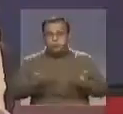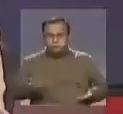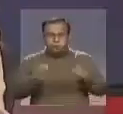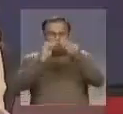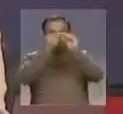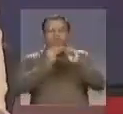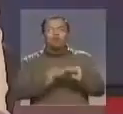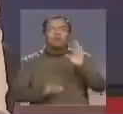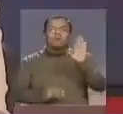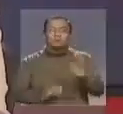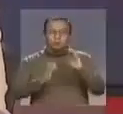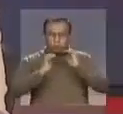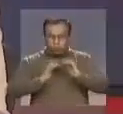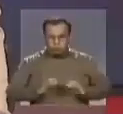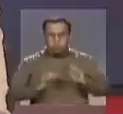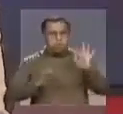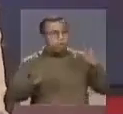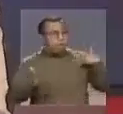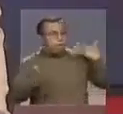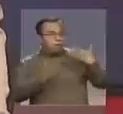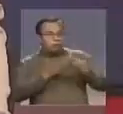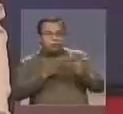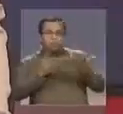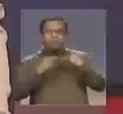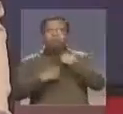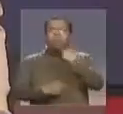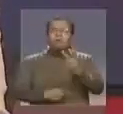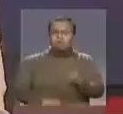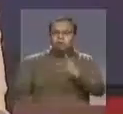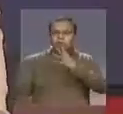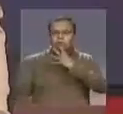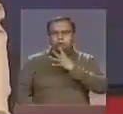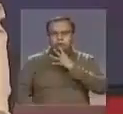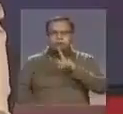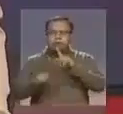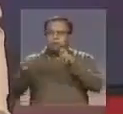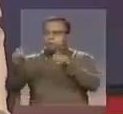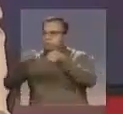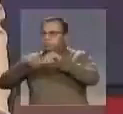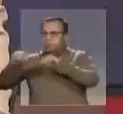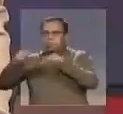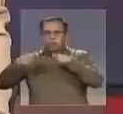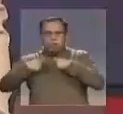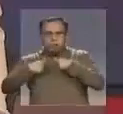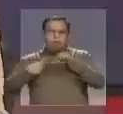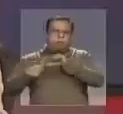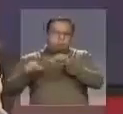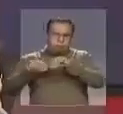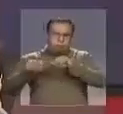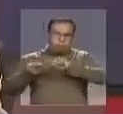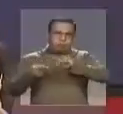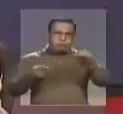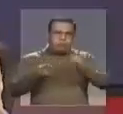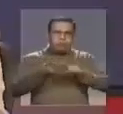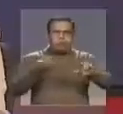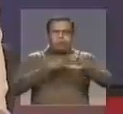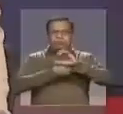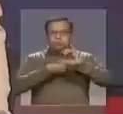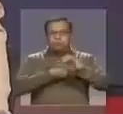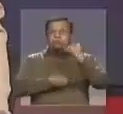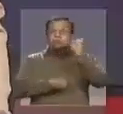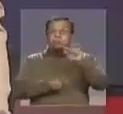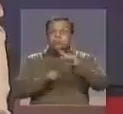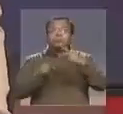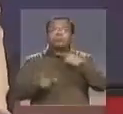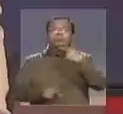su forma física hasta su forma de hablar, bien sea de territorio, como es mi caso, o bien sea una mujer de ciudad que puede tener